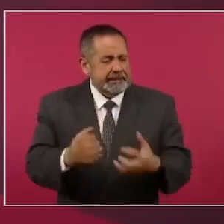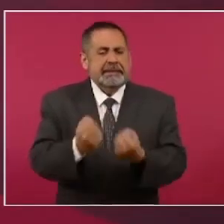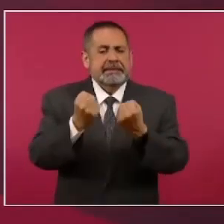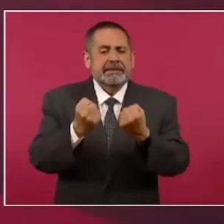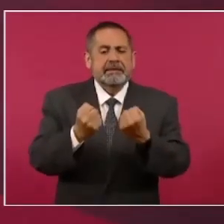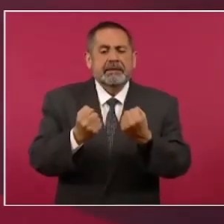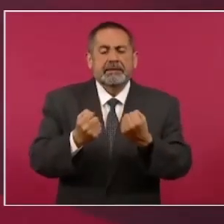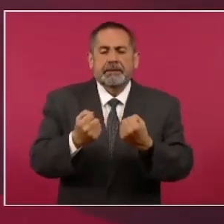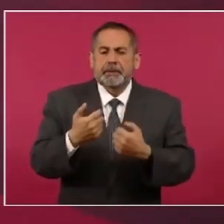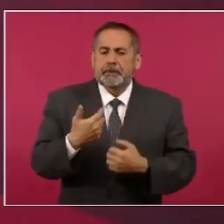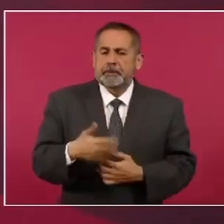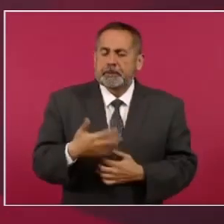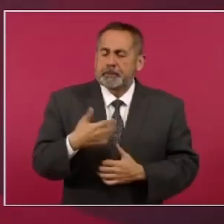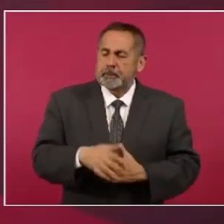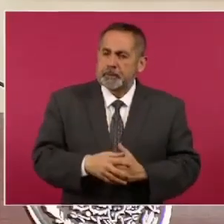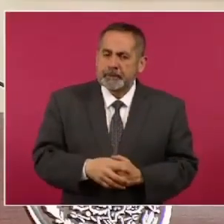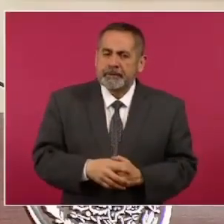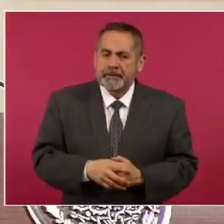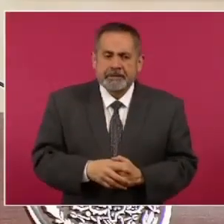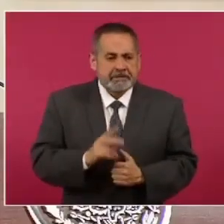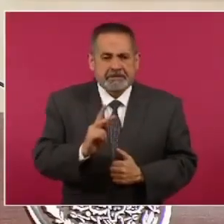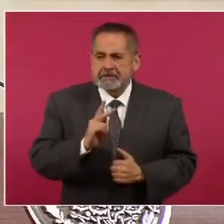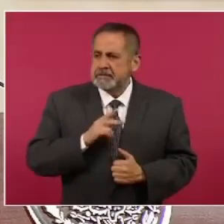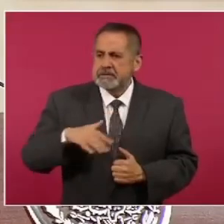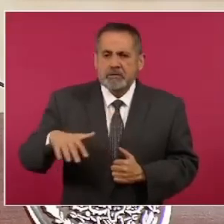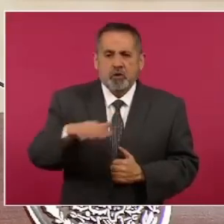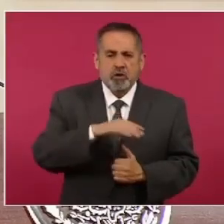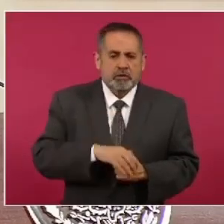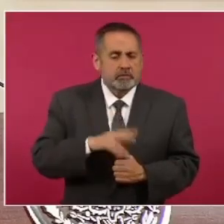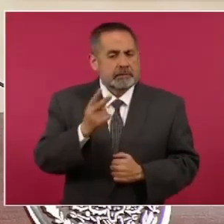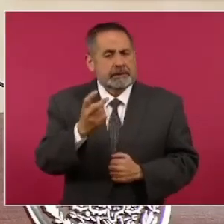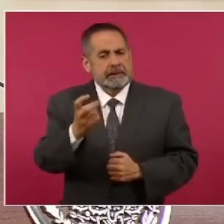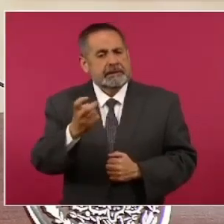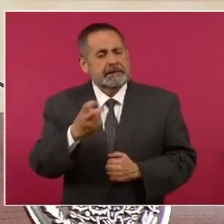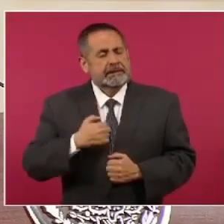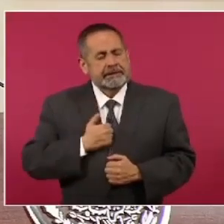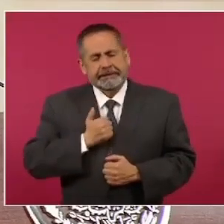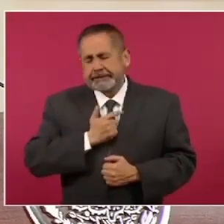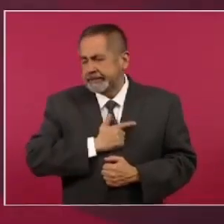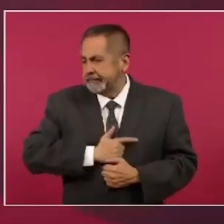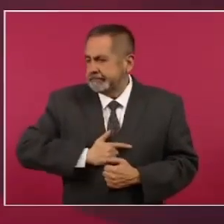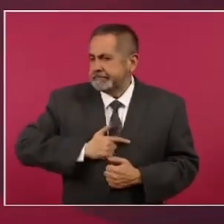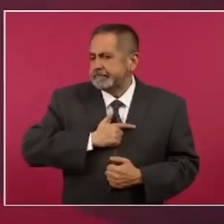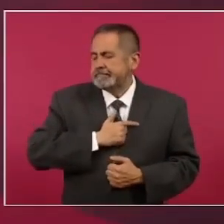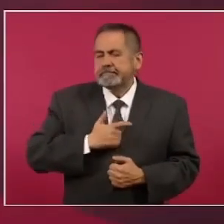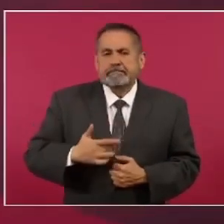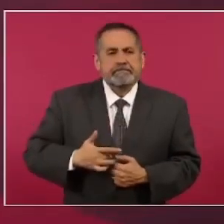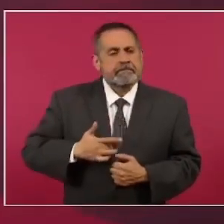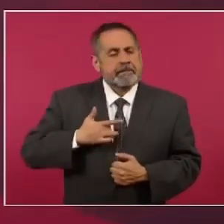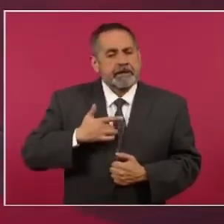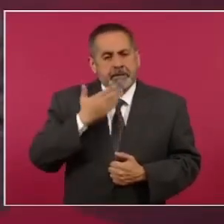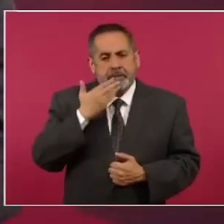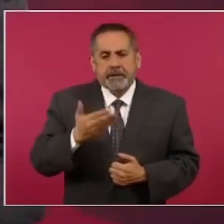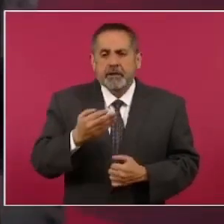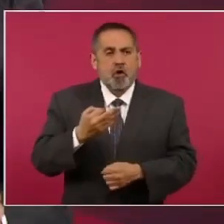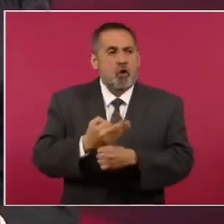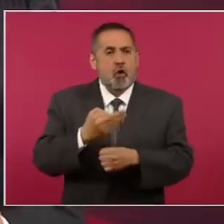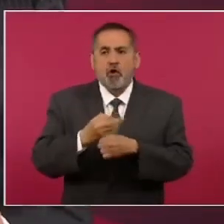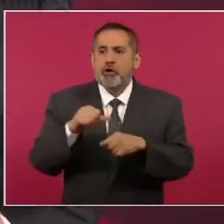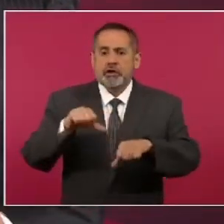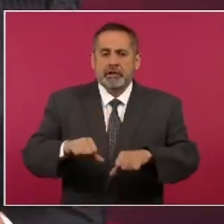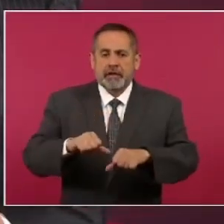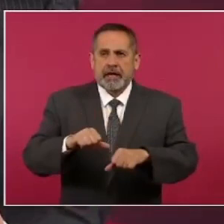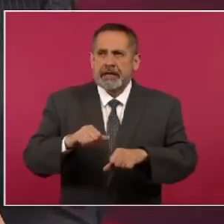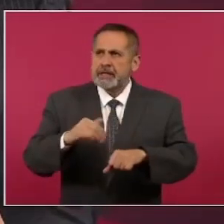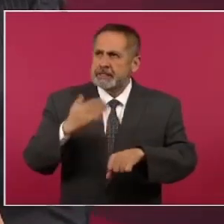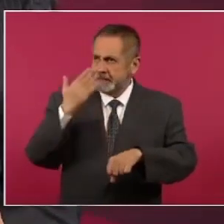semejantes. De modo que me da muchísimo gusto el que estemos hoy